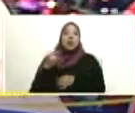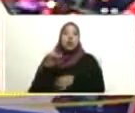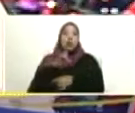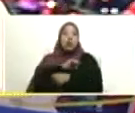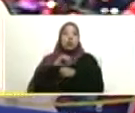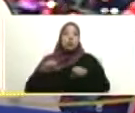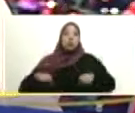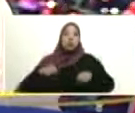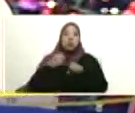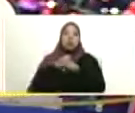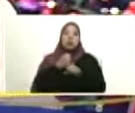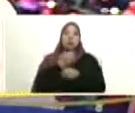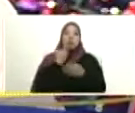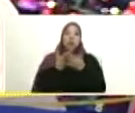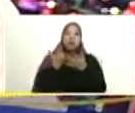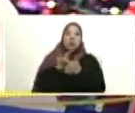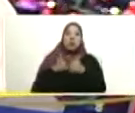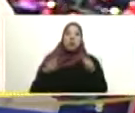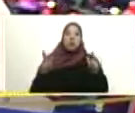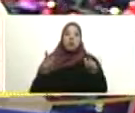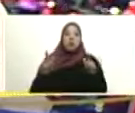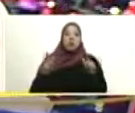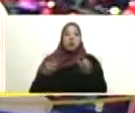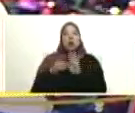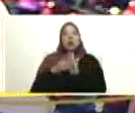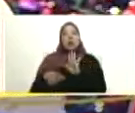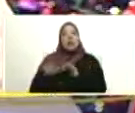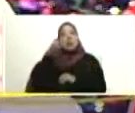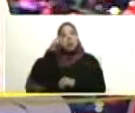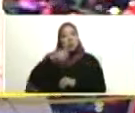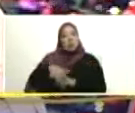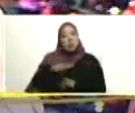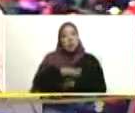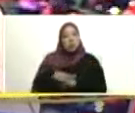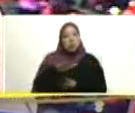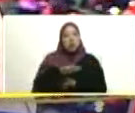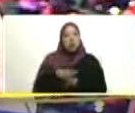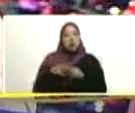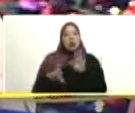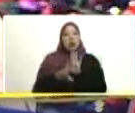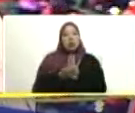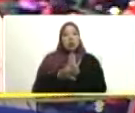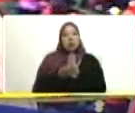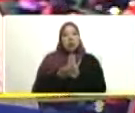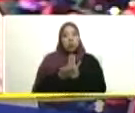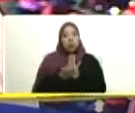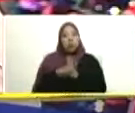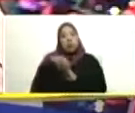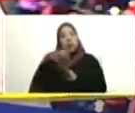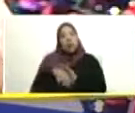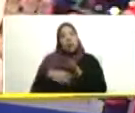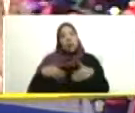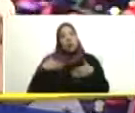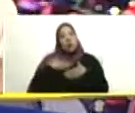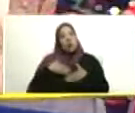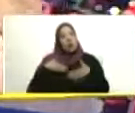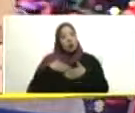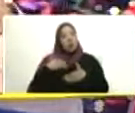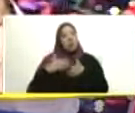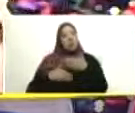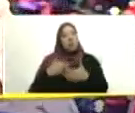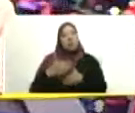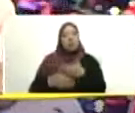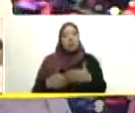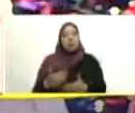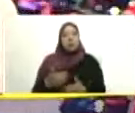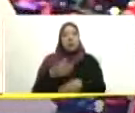fortaleciendo la democracia, la libertad, los derechos del pueblo, recuperando lentamente el estado de bienestar social,